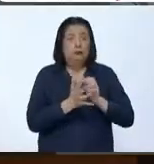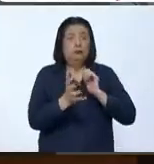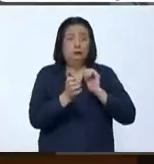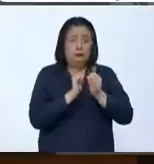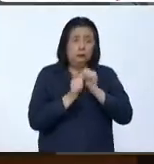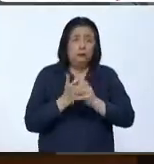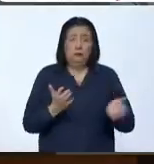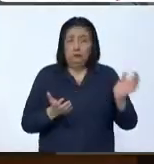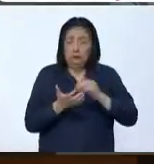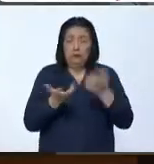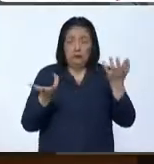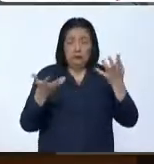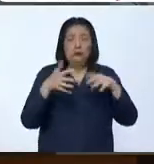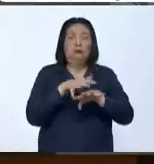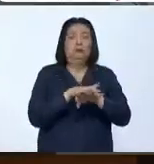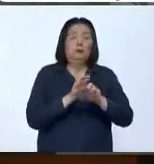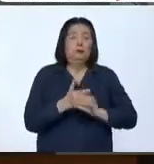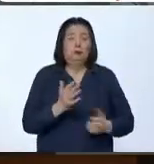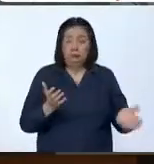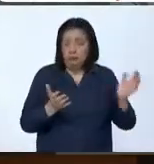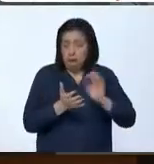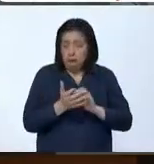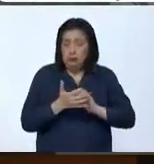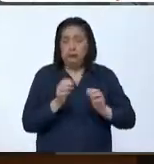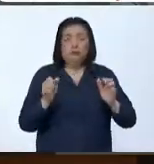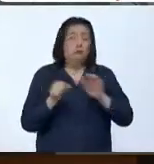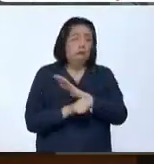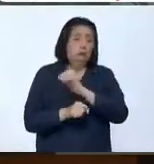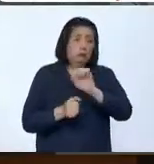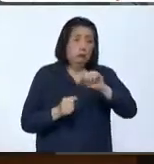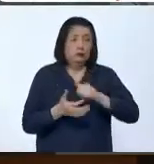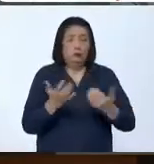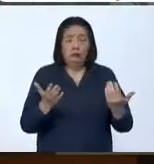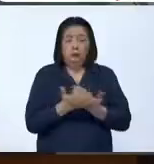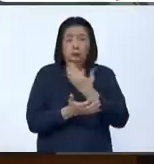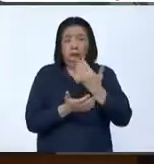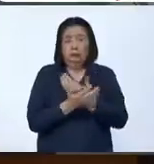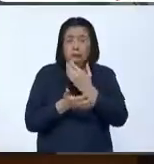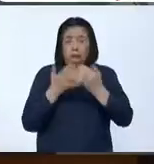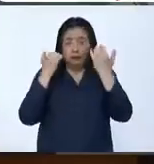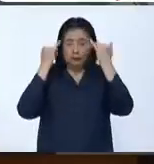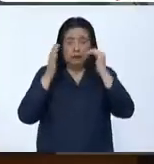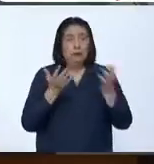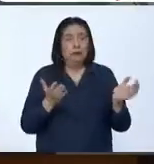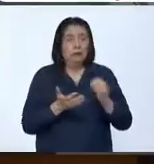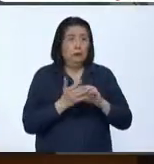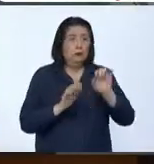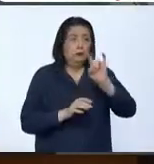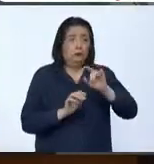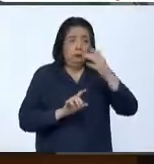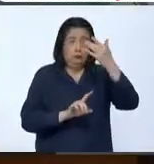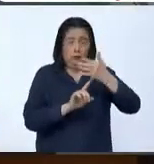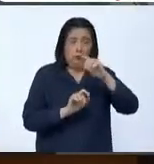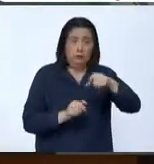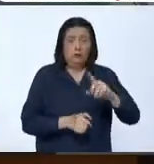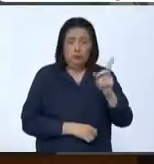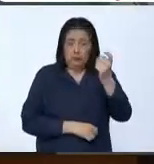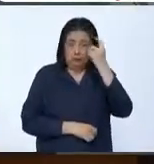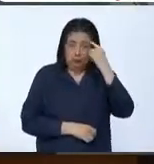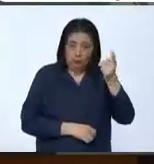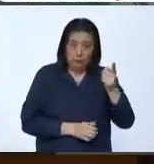más inclusivo más íntegro más innovador y más digital a través de esta